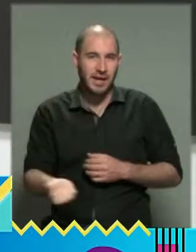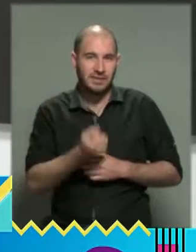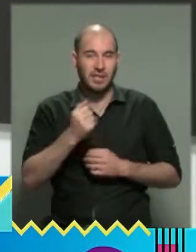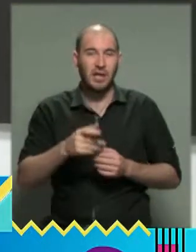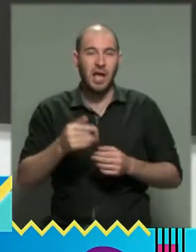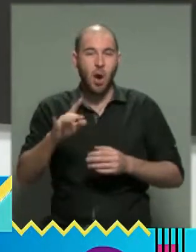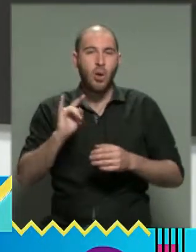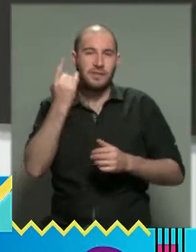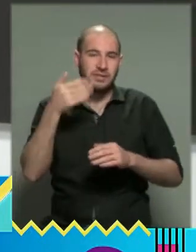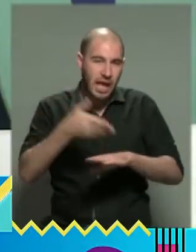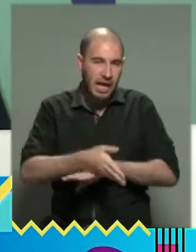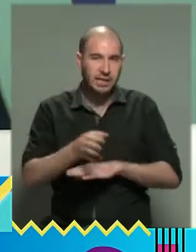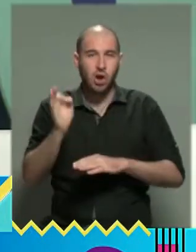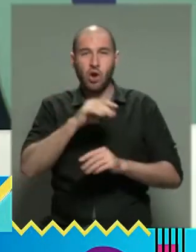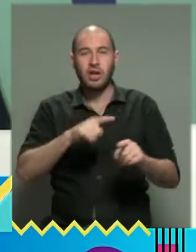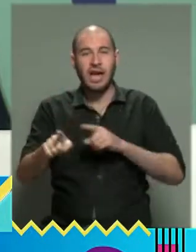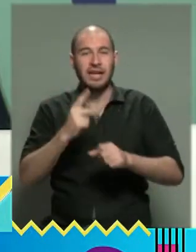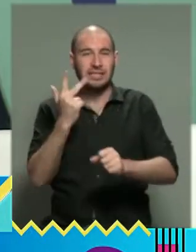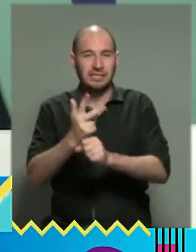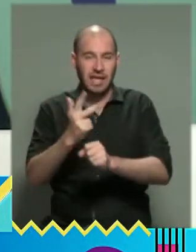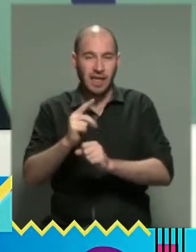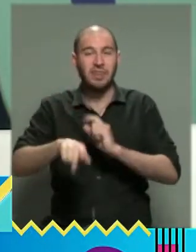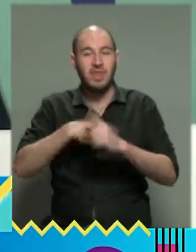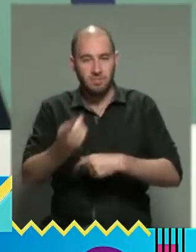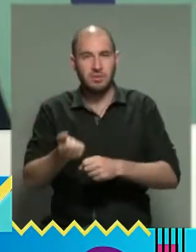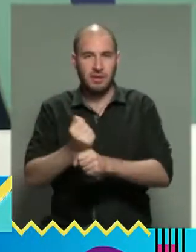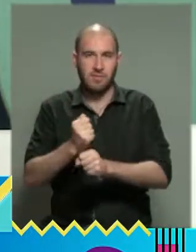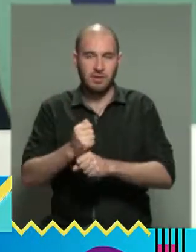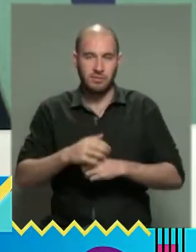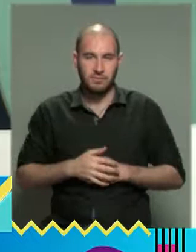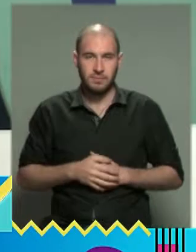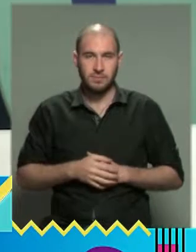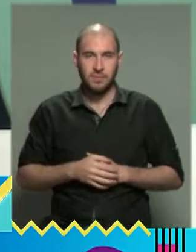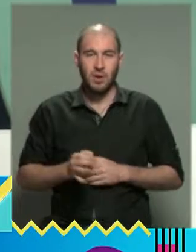la universidad o a carreras terciarias y después a su trabajo.